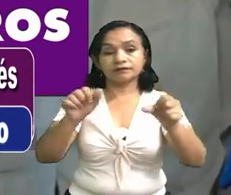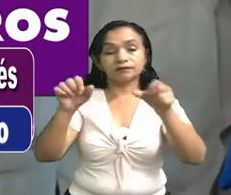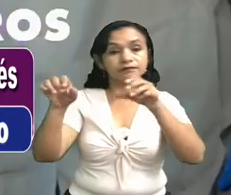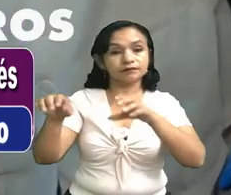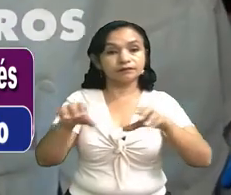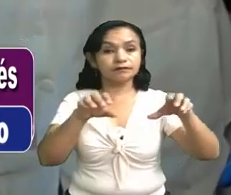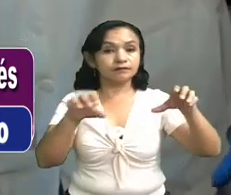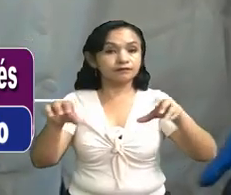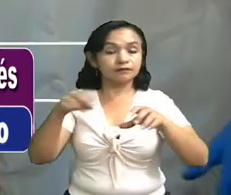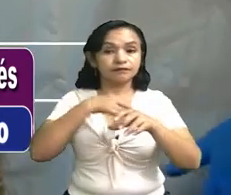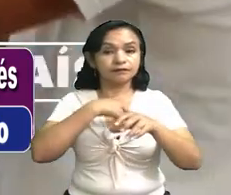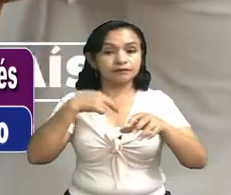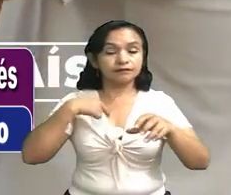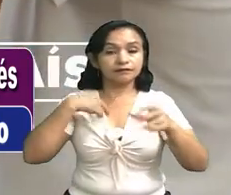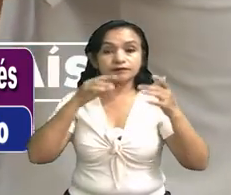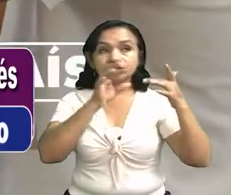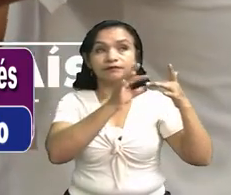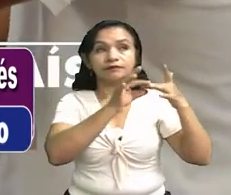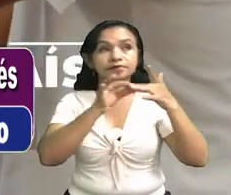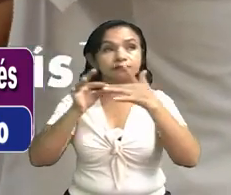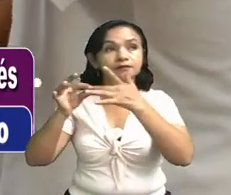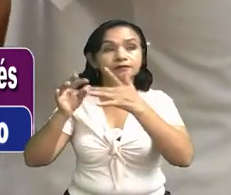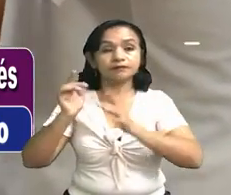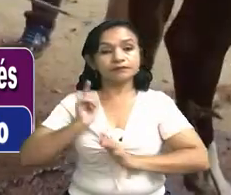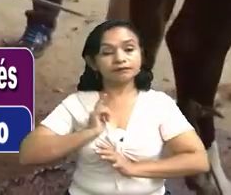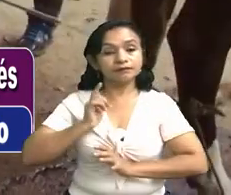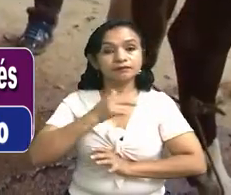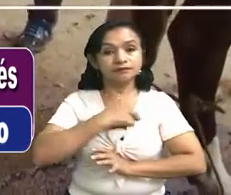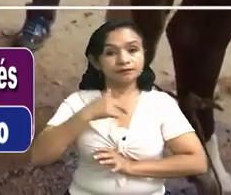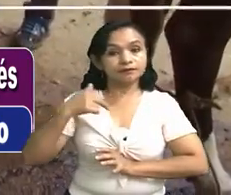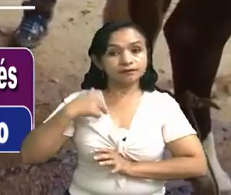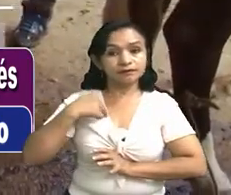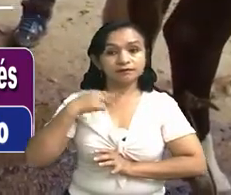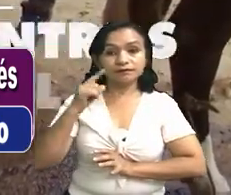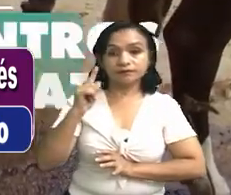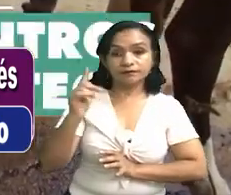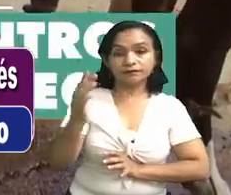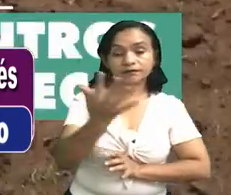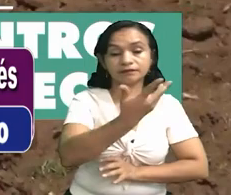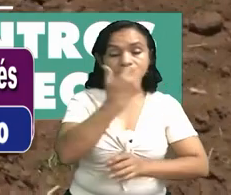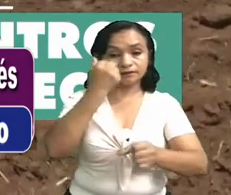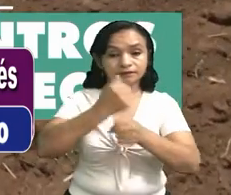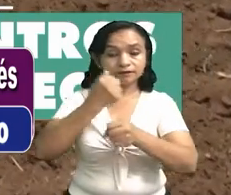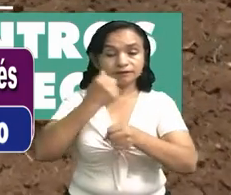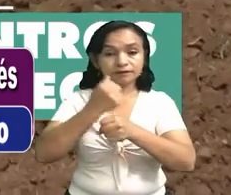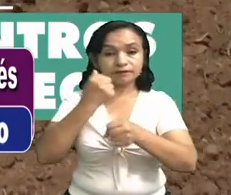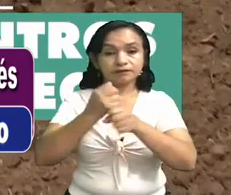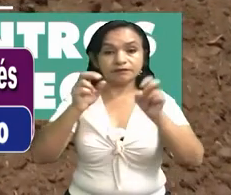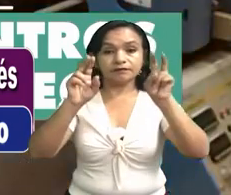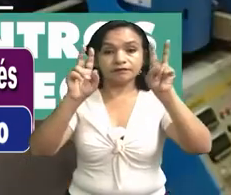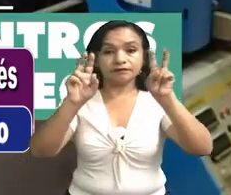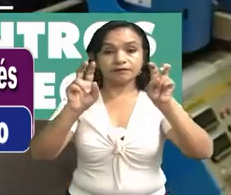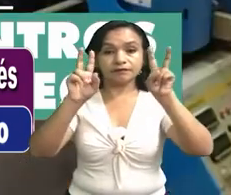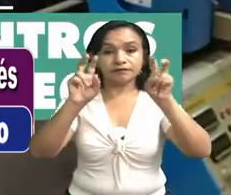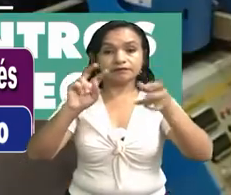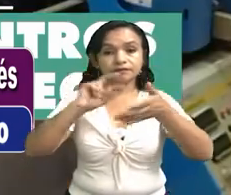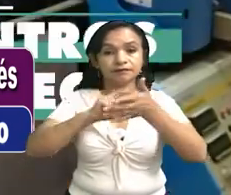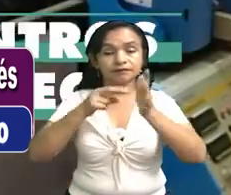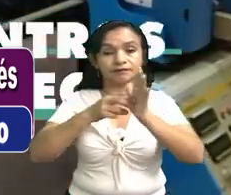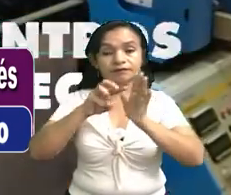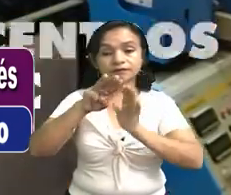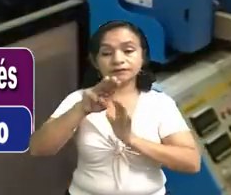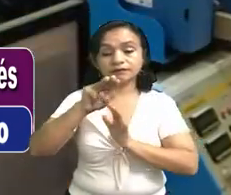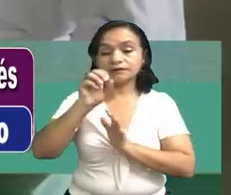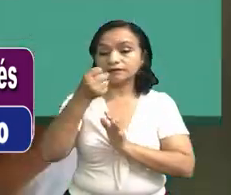acciones muy específicas que vamos a realizar. Nosotros vamos a trabajar en el tema de lo que es el Smart